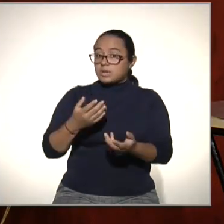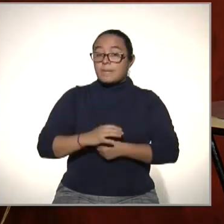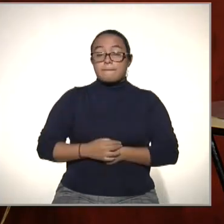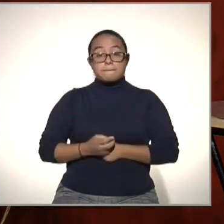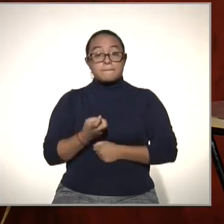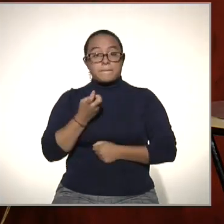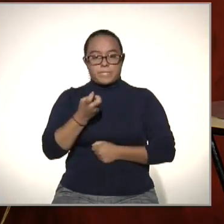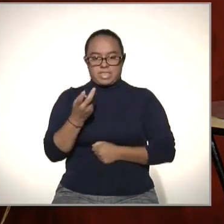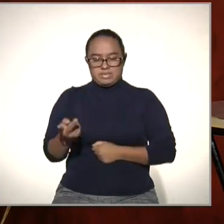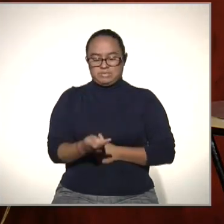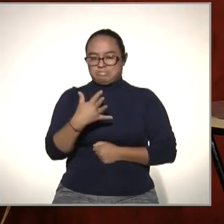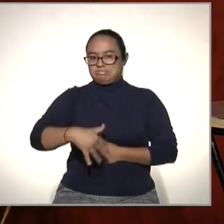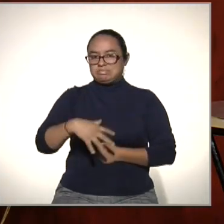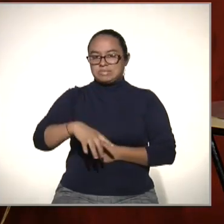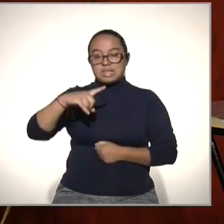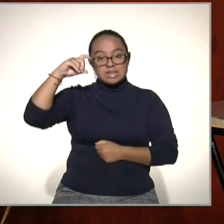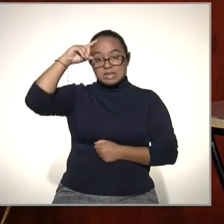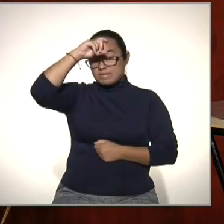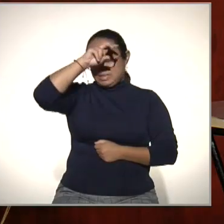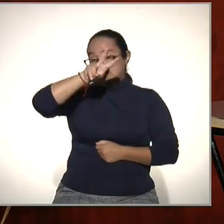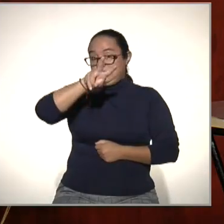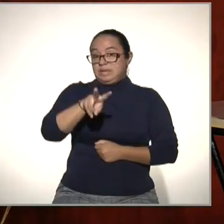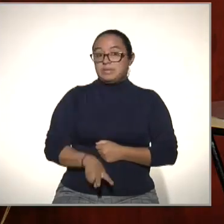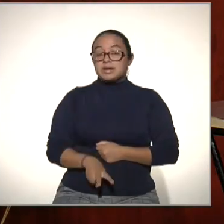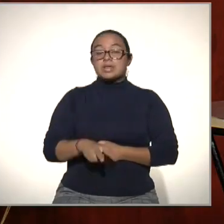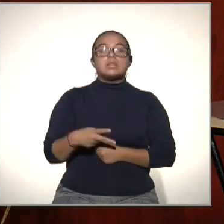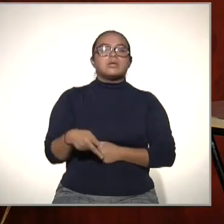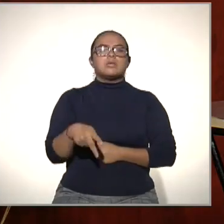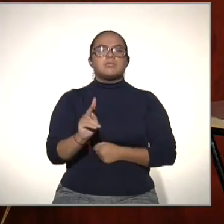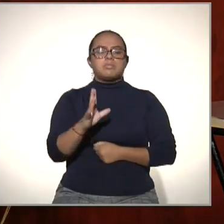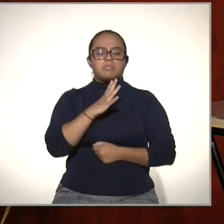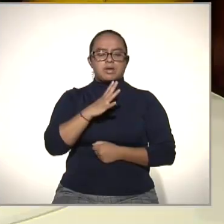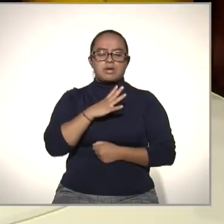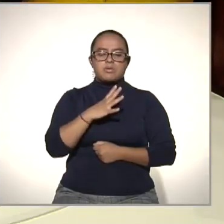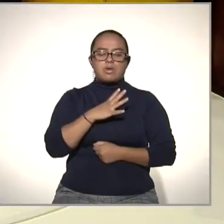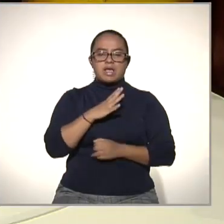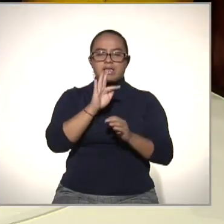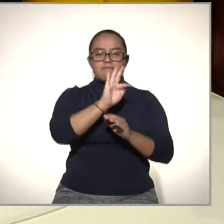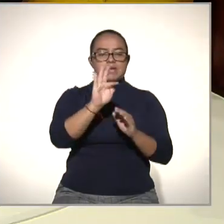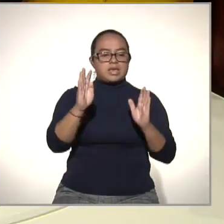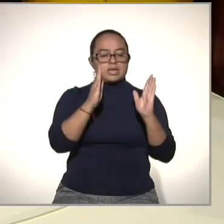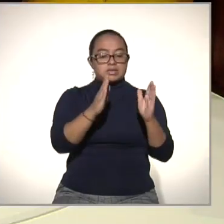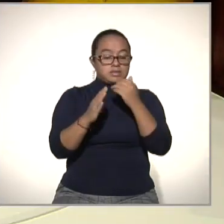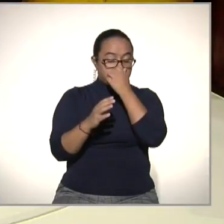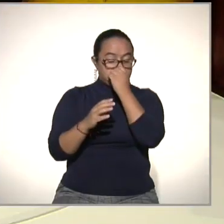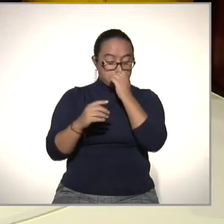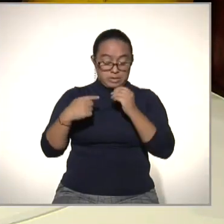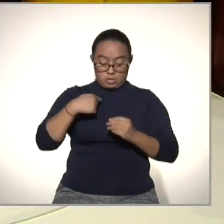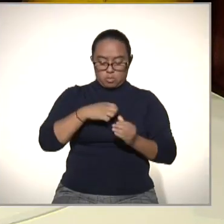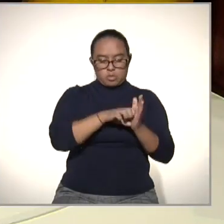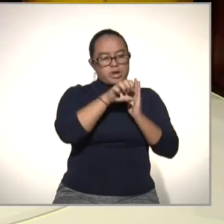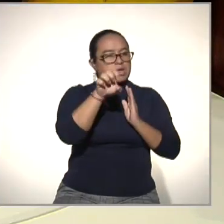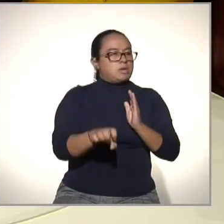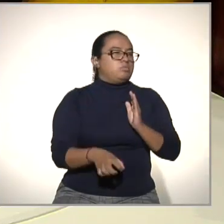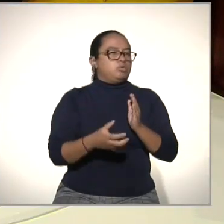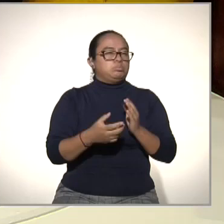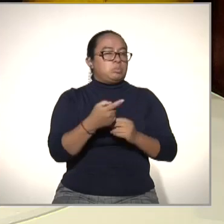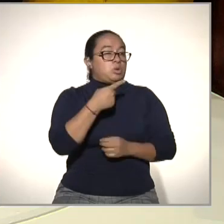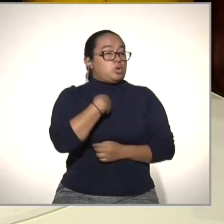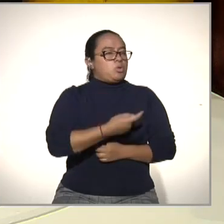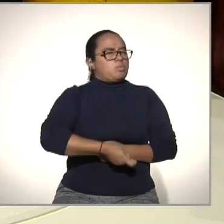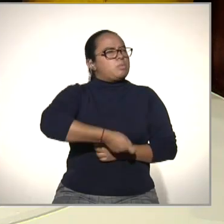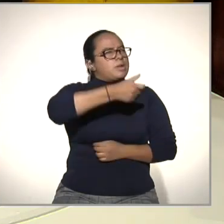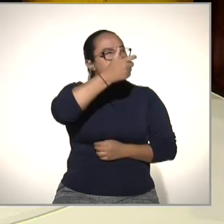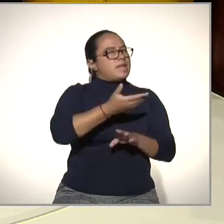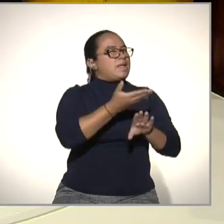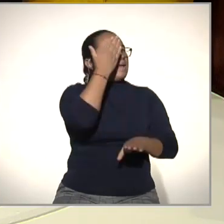preguntas bien complejas, pero sí quiero decir que son como, tienen cierta vigencia. Mi quién soy yo, de cuando la primera vez me lo planteé,